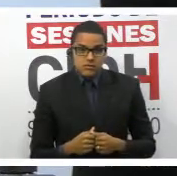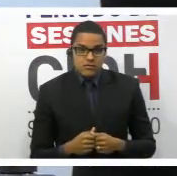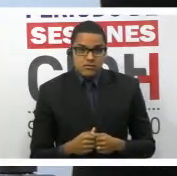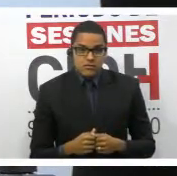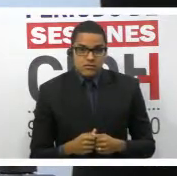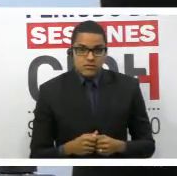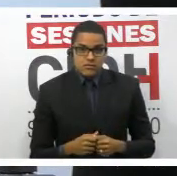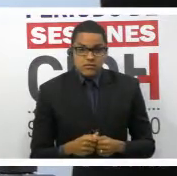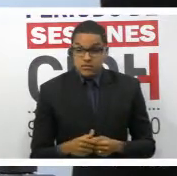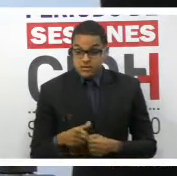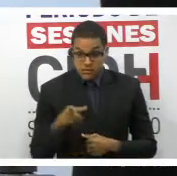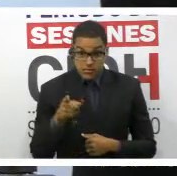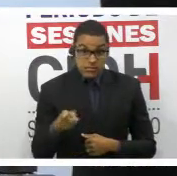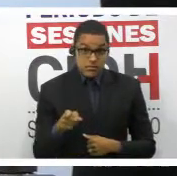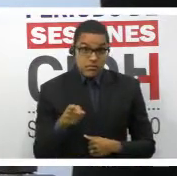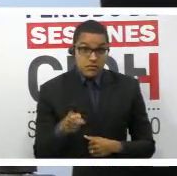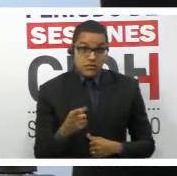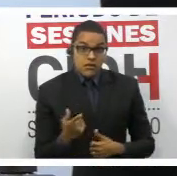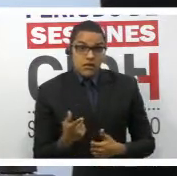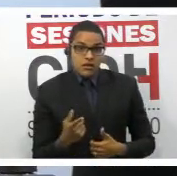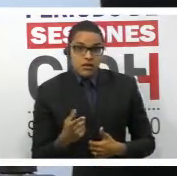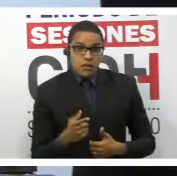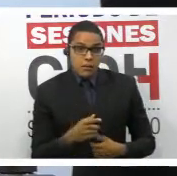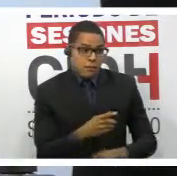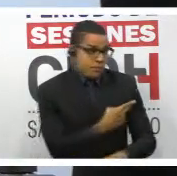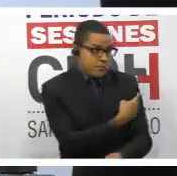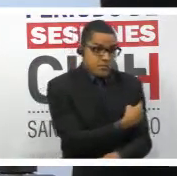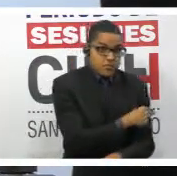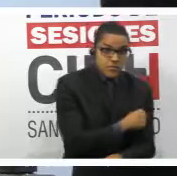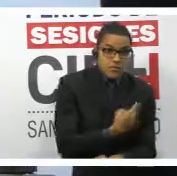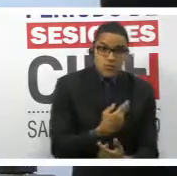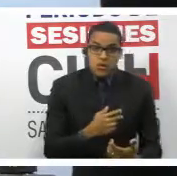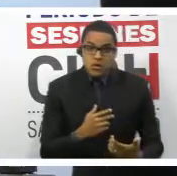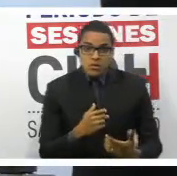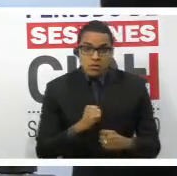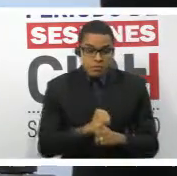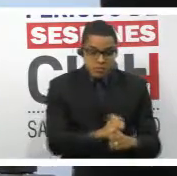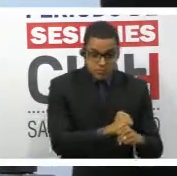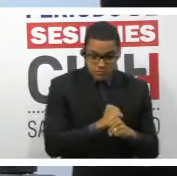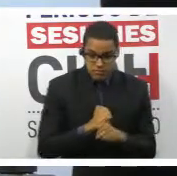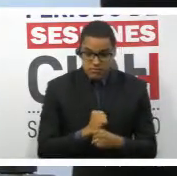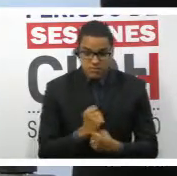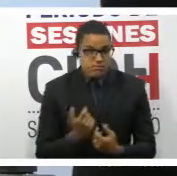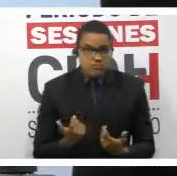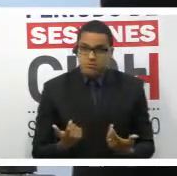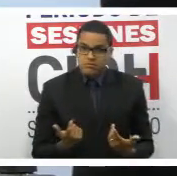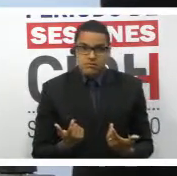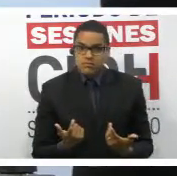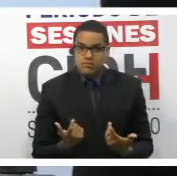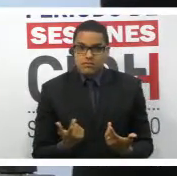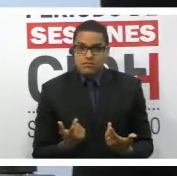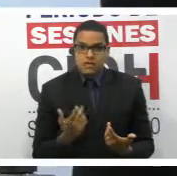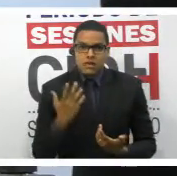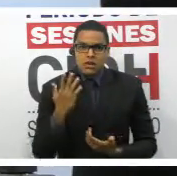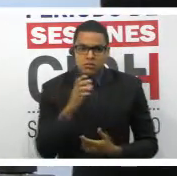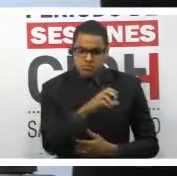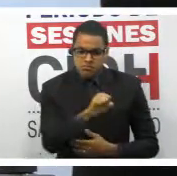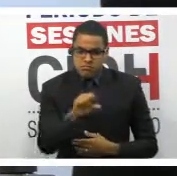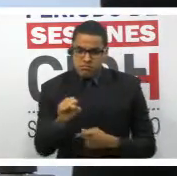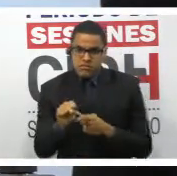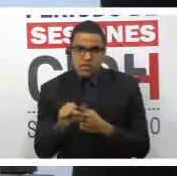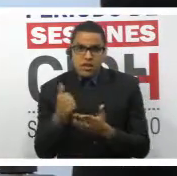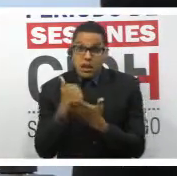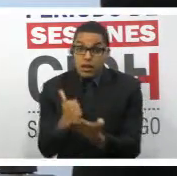servicios de maternidad porque se asume que ella nunca va a tener hijos y bueno es y obviamente